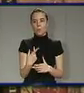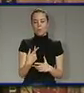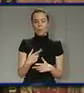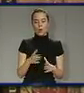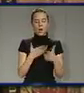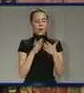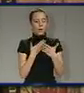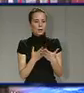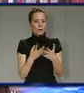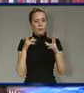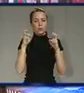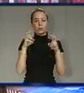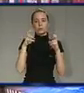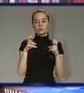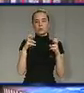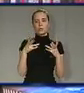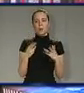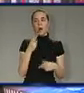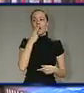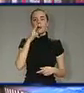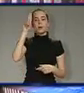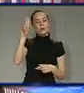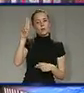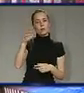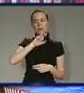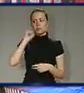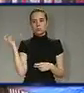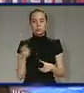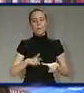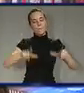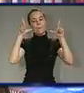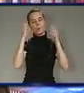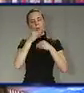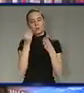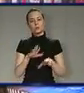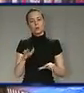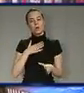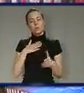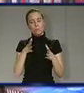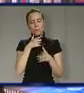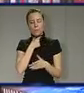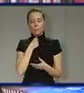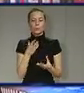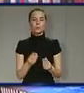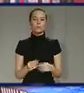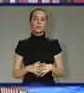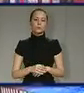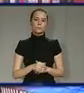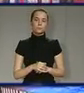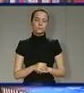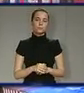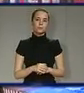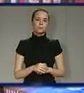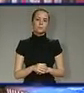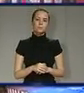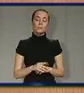pues he leído Franco... ...he leído Lenin, he leído Hitler... ...todo eso me gusta mucho, Es lo que más me gusta, las